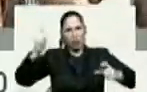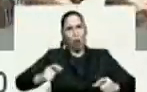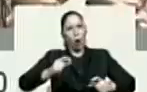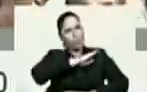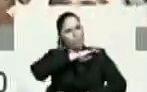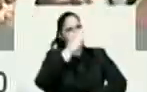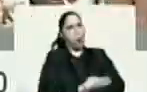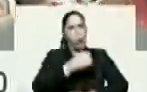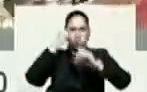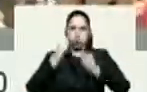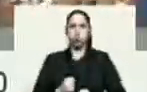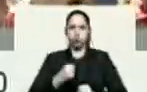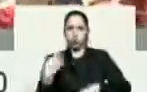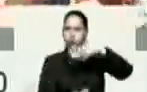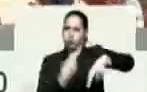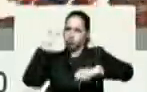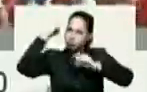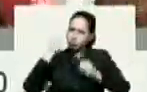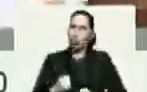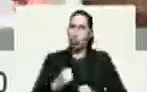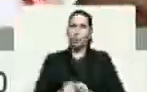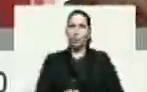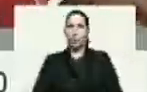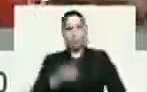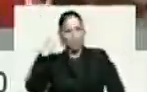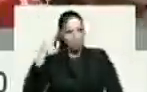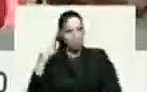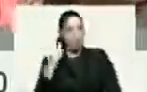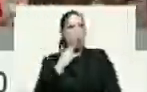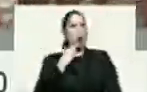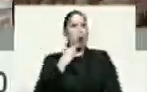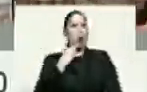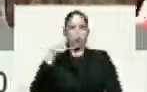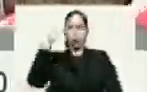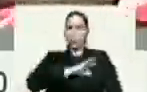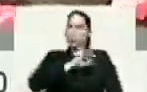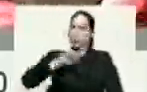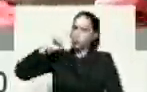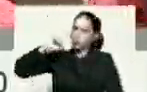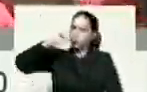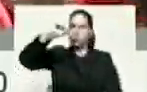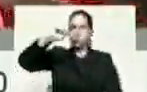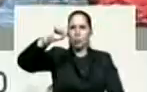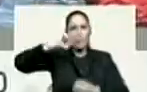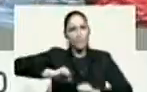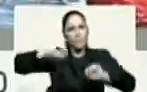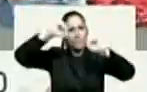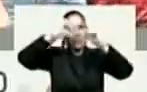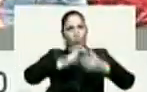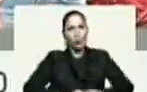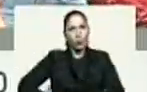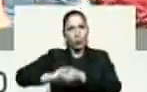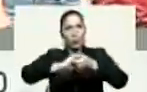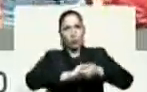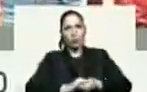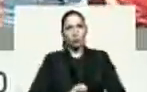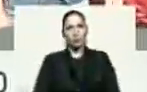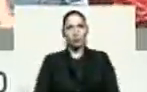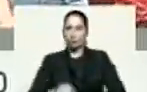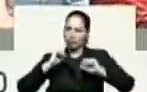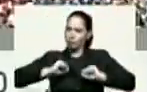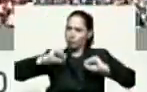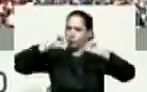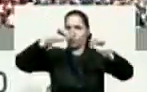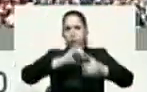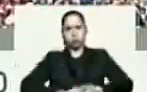restiada, revolucionaria, bolivariana, socialista. ¡Que viva Trujillo! ¡Que viva